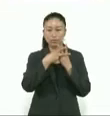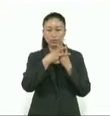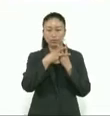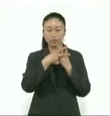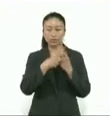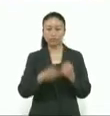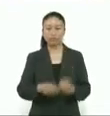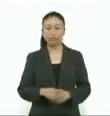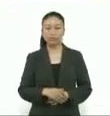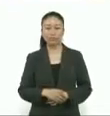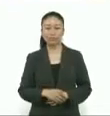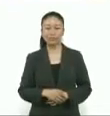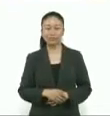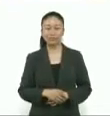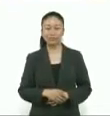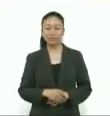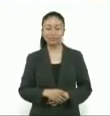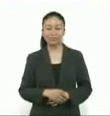el hashtag